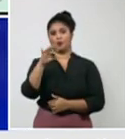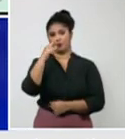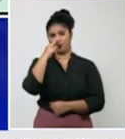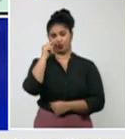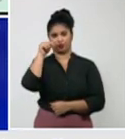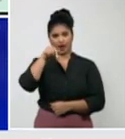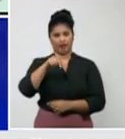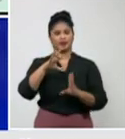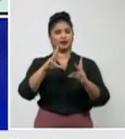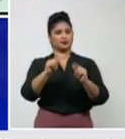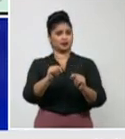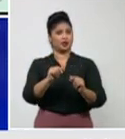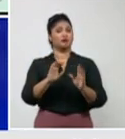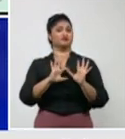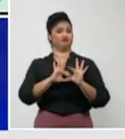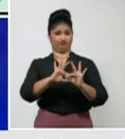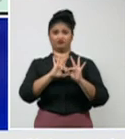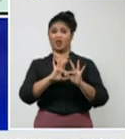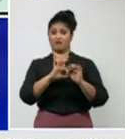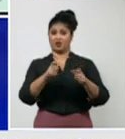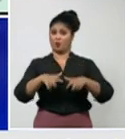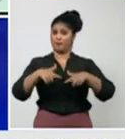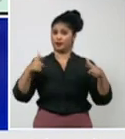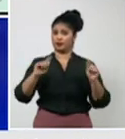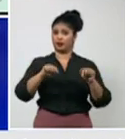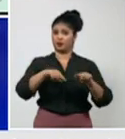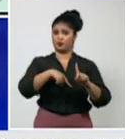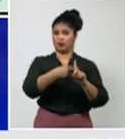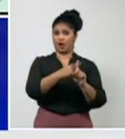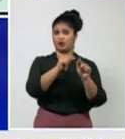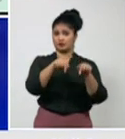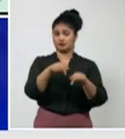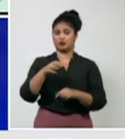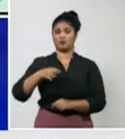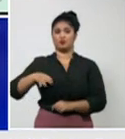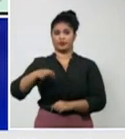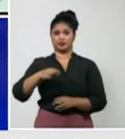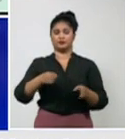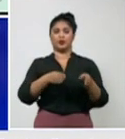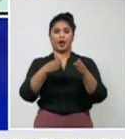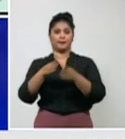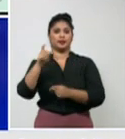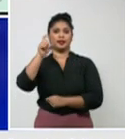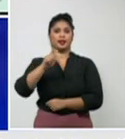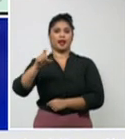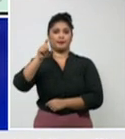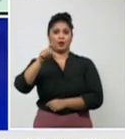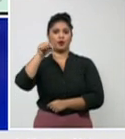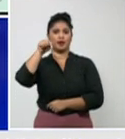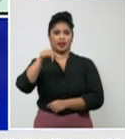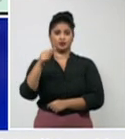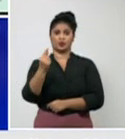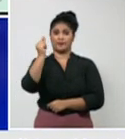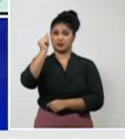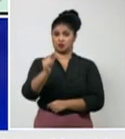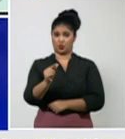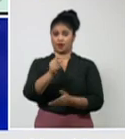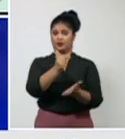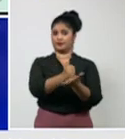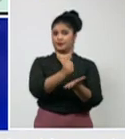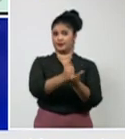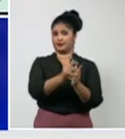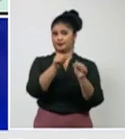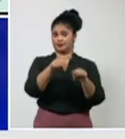de Morón. En Camagüey, del municipio Cabecera, el caso importado. En Santiago, los